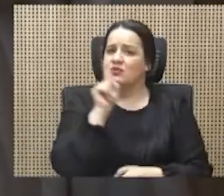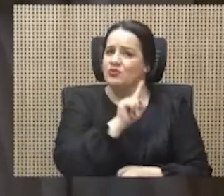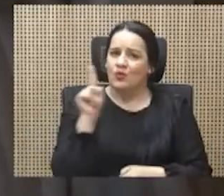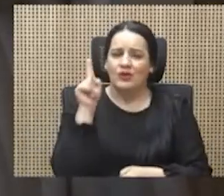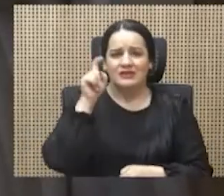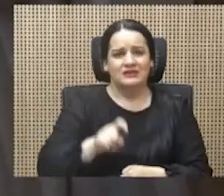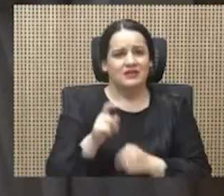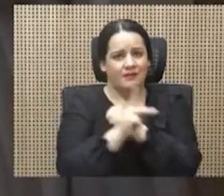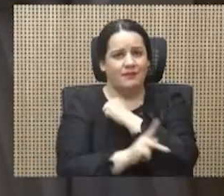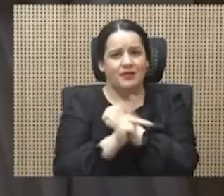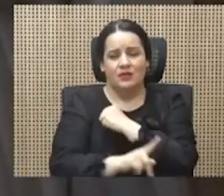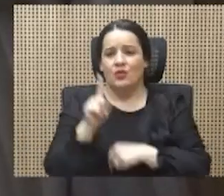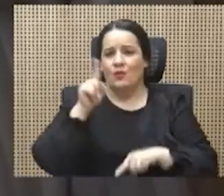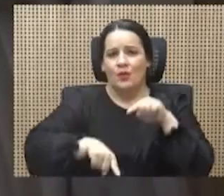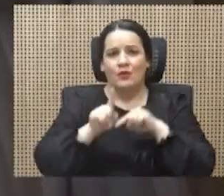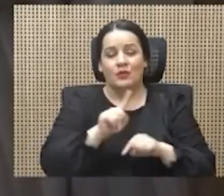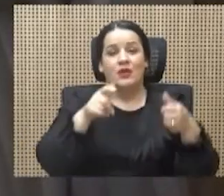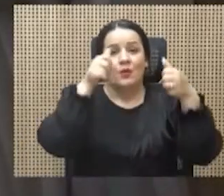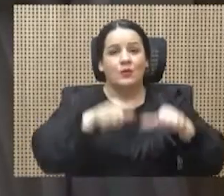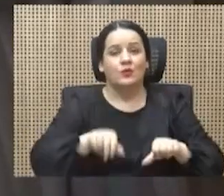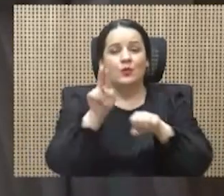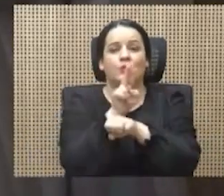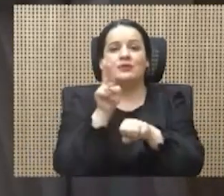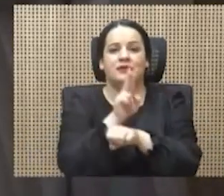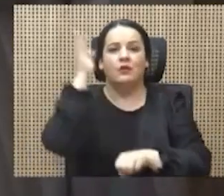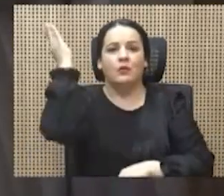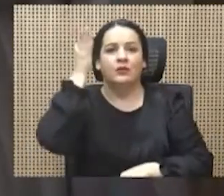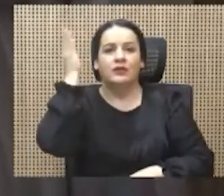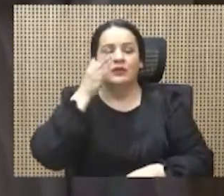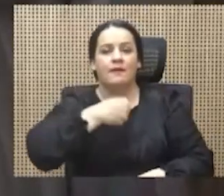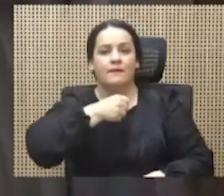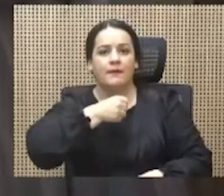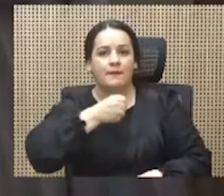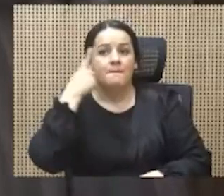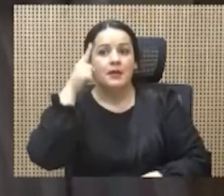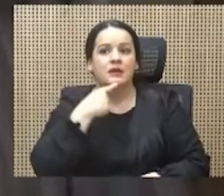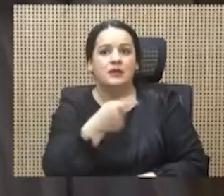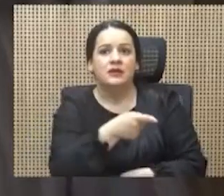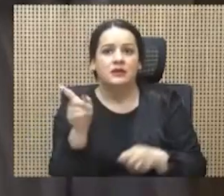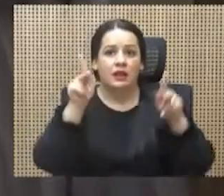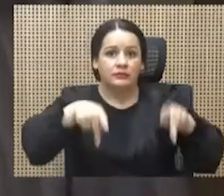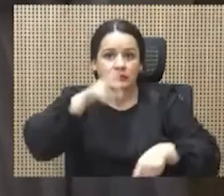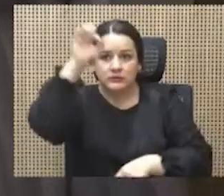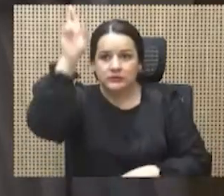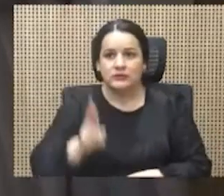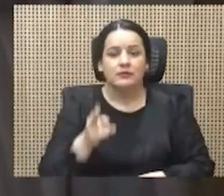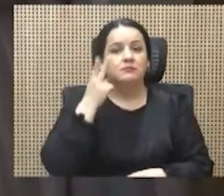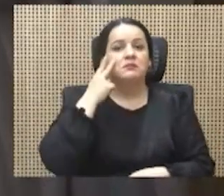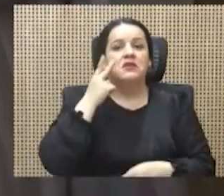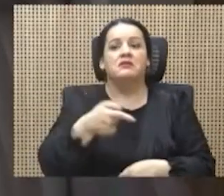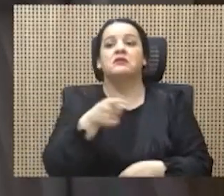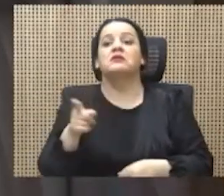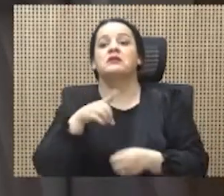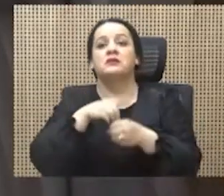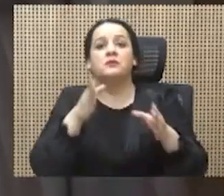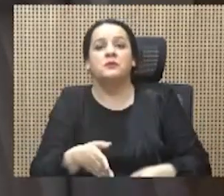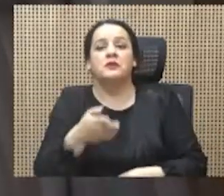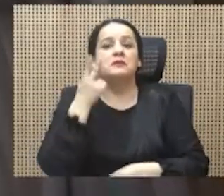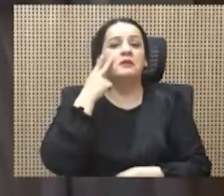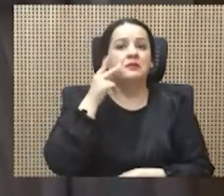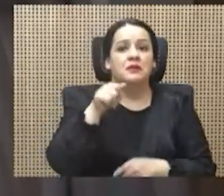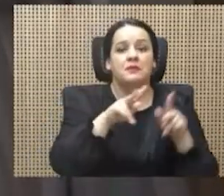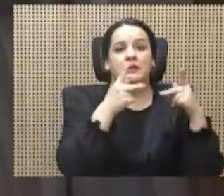No podemos estar de acuerdo en que se utilicen las conferencias de prensa para decirle a los costarricenses, vean a ver qué diputados, vean a ver qué